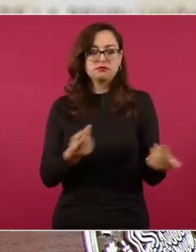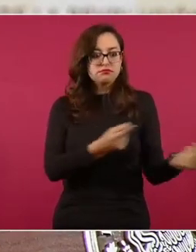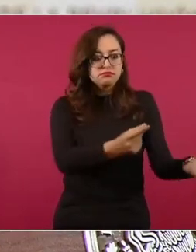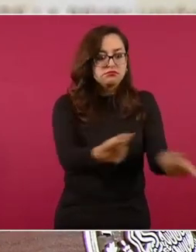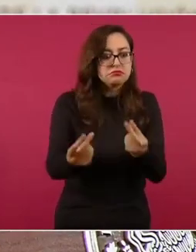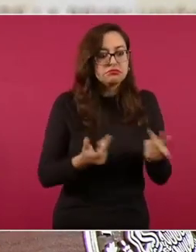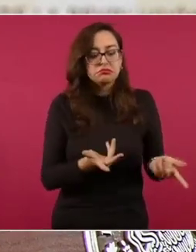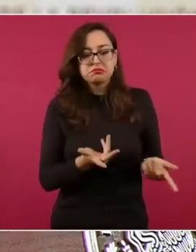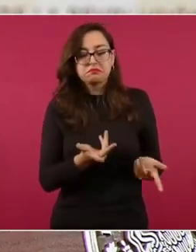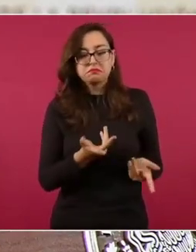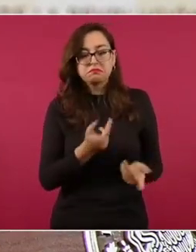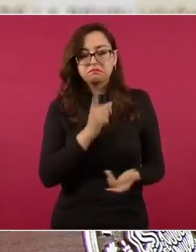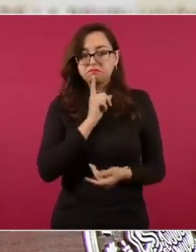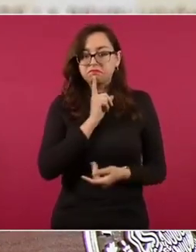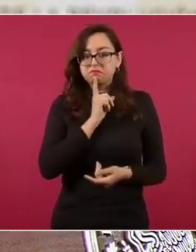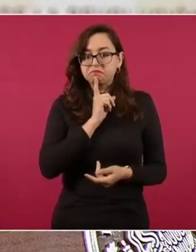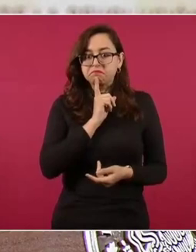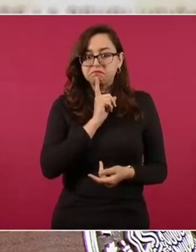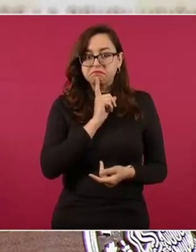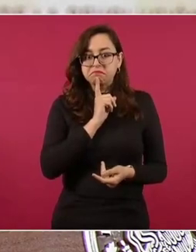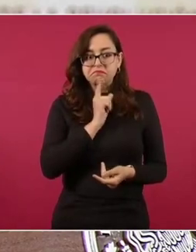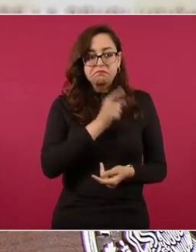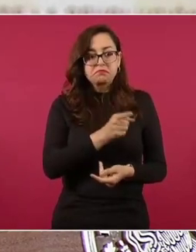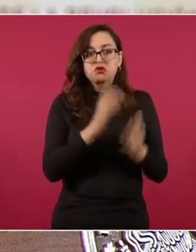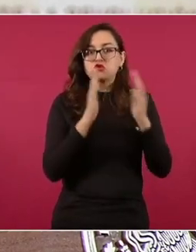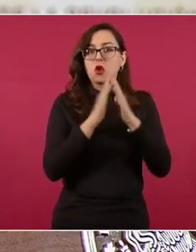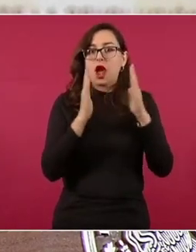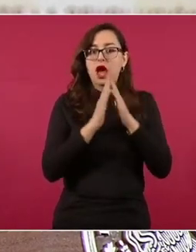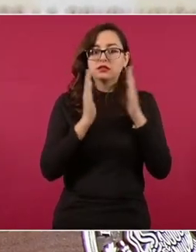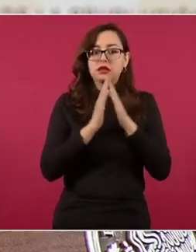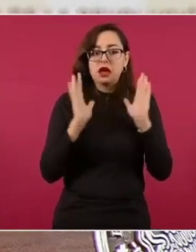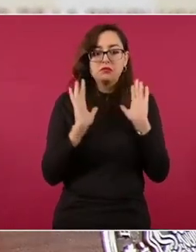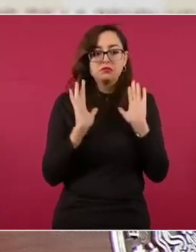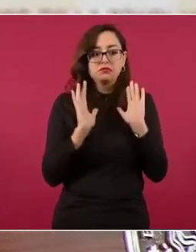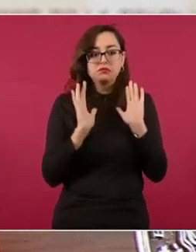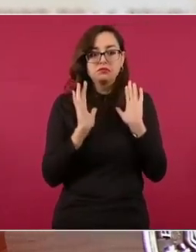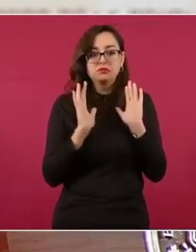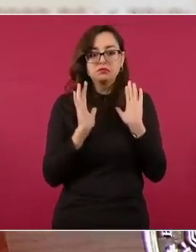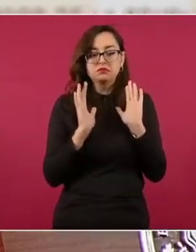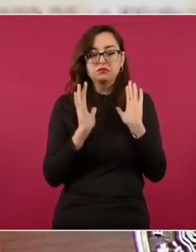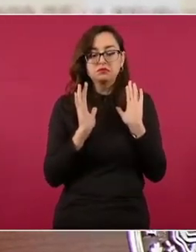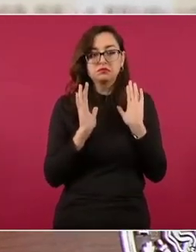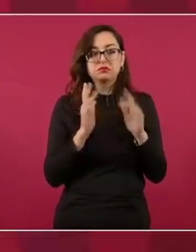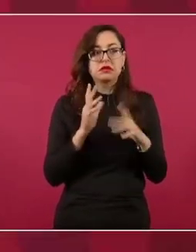Pero a estos ni siquiera les da el sol. Trae un amarillo